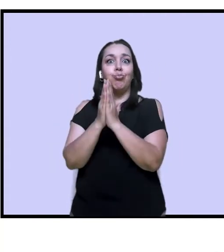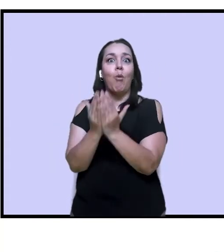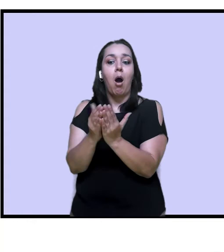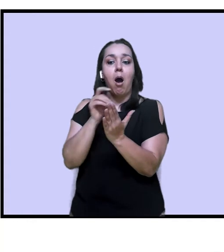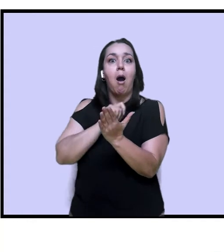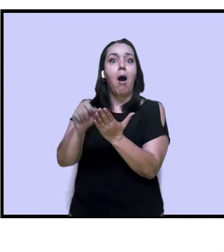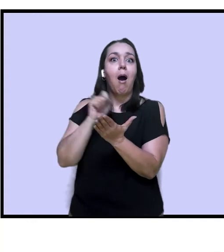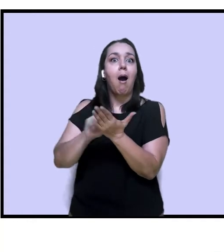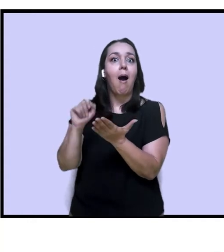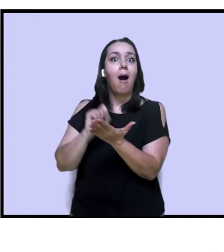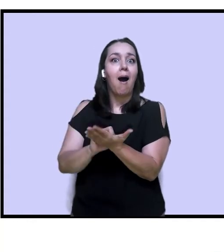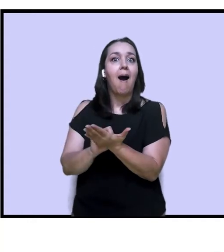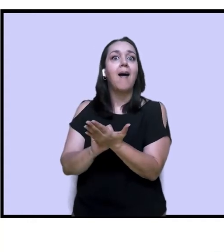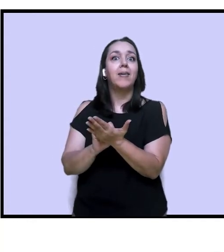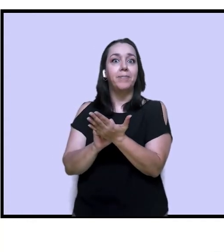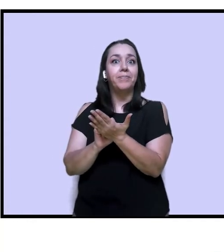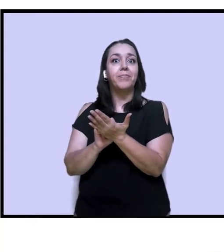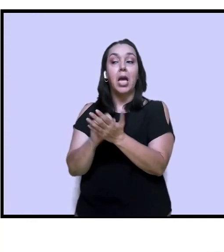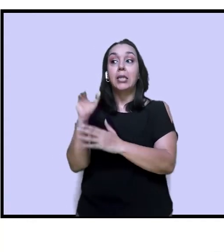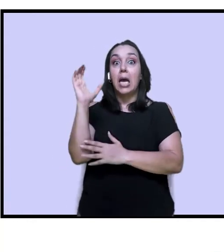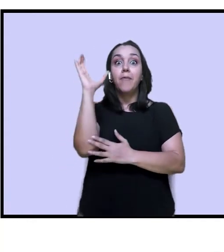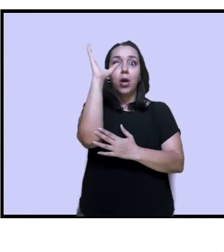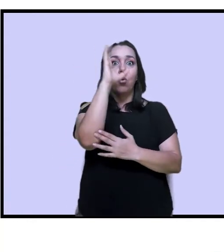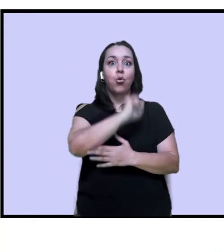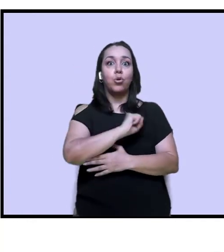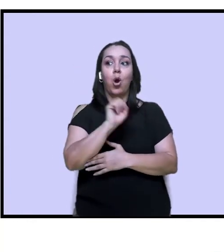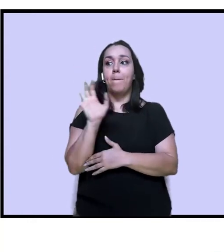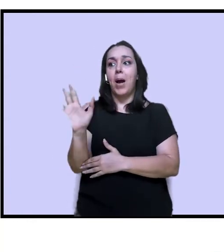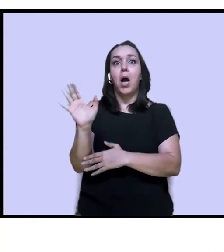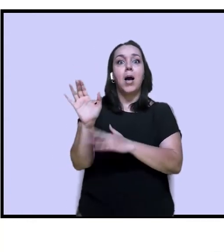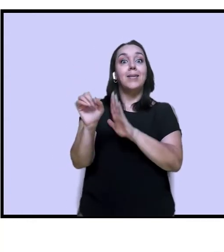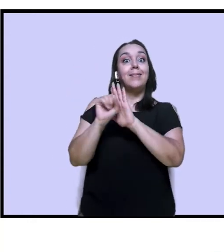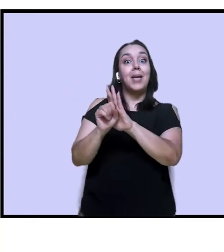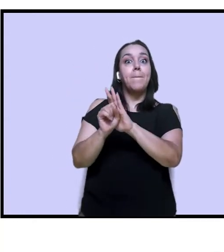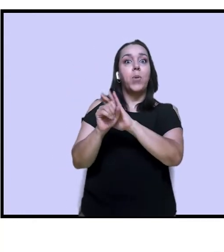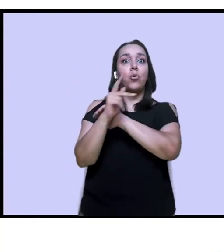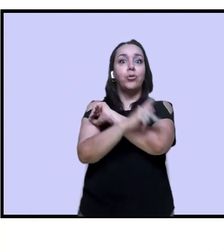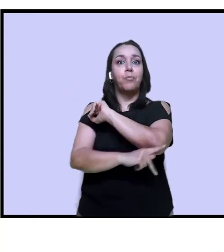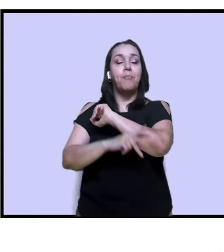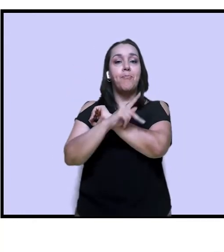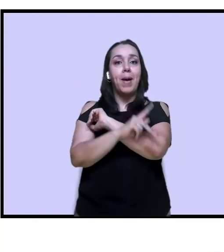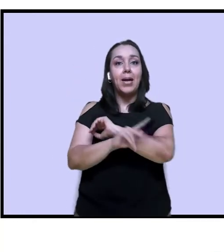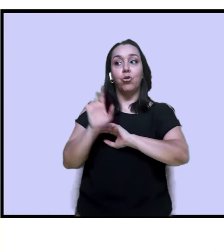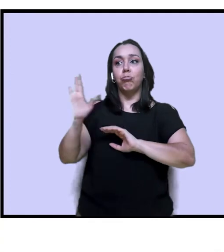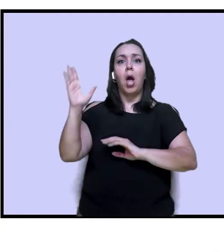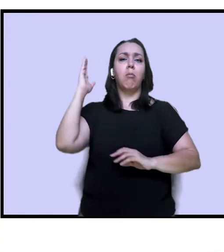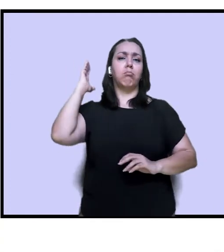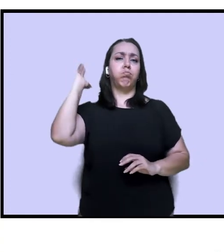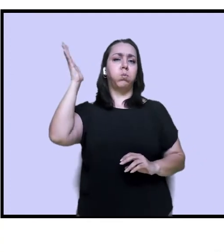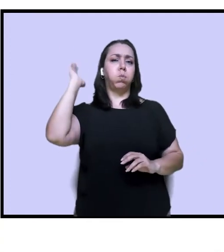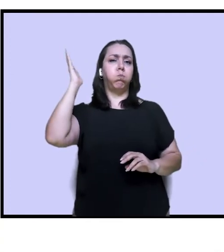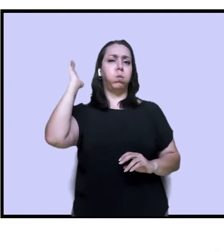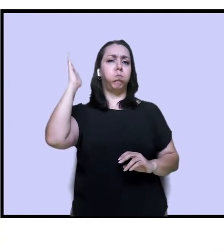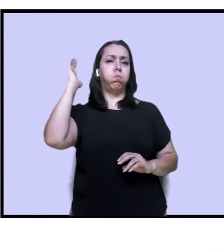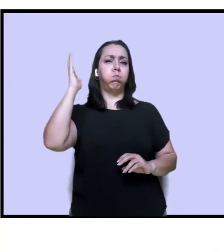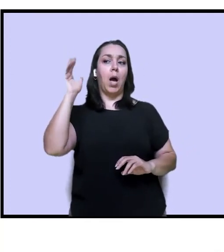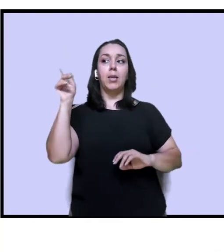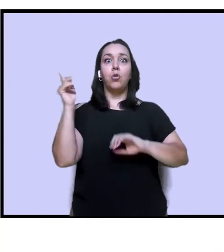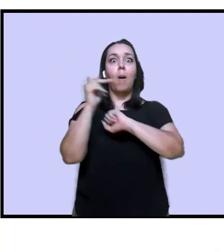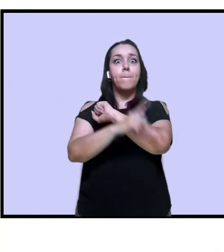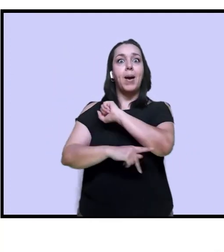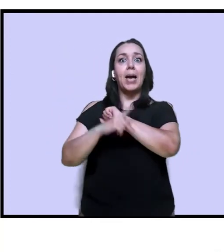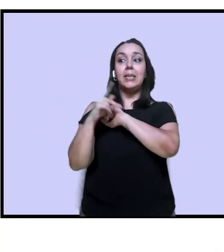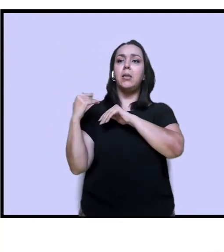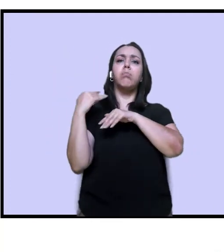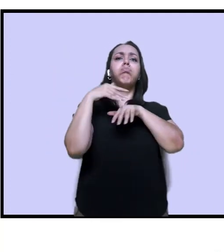literarias que tienen esos países, el reconocimiento de sus símbolos patrios, las exposiciones de los aportes de